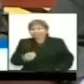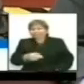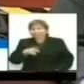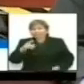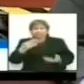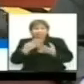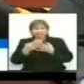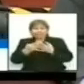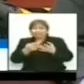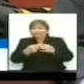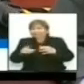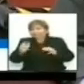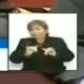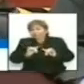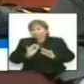que están prófugos.